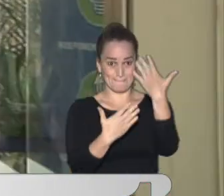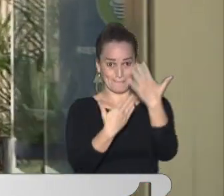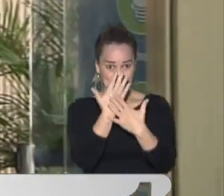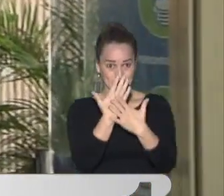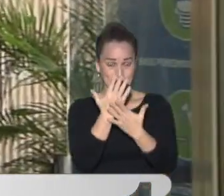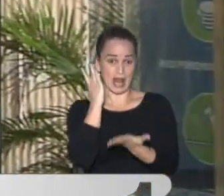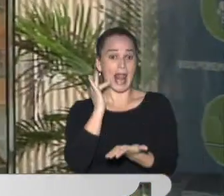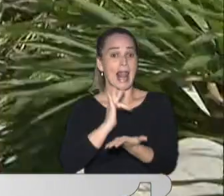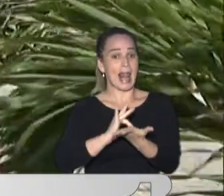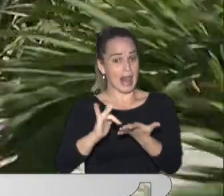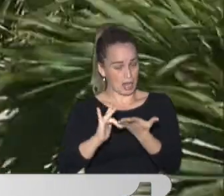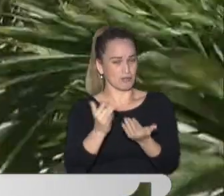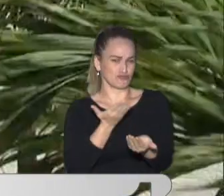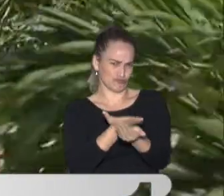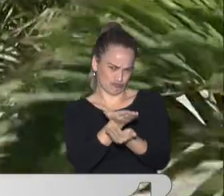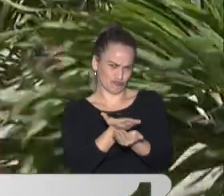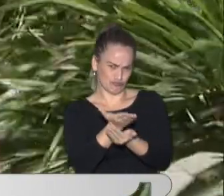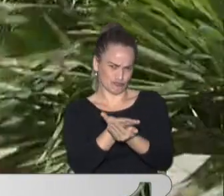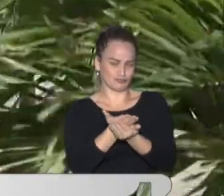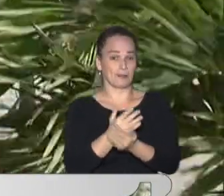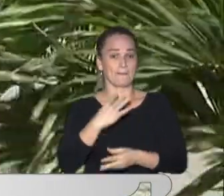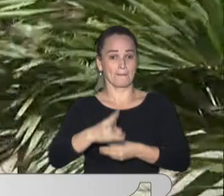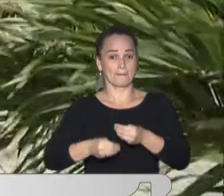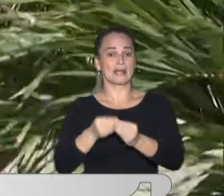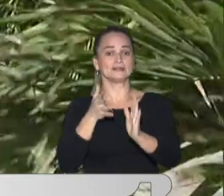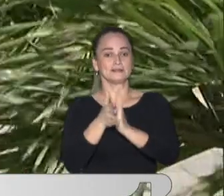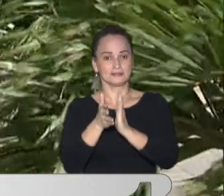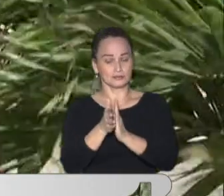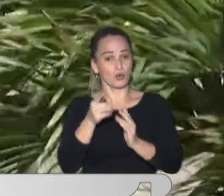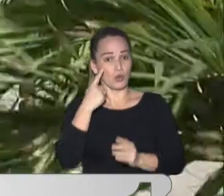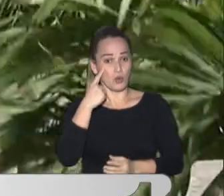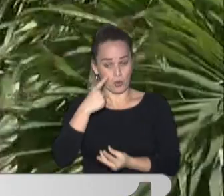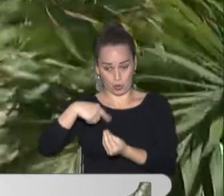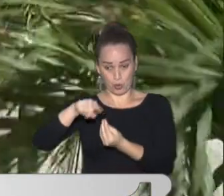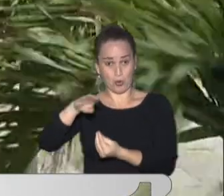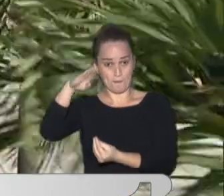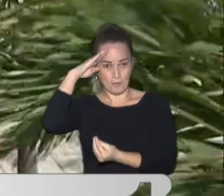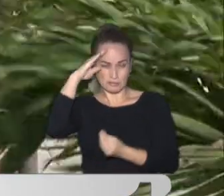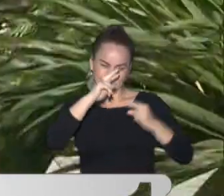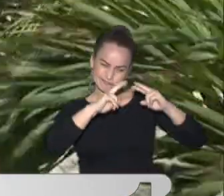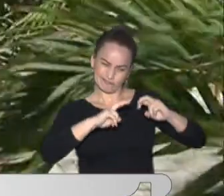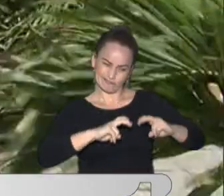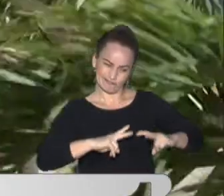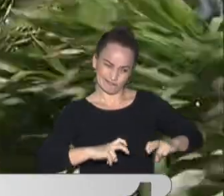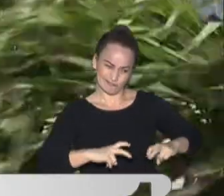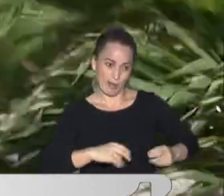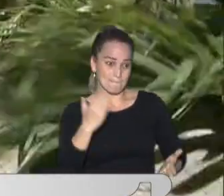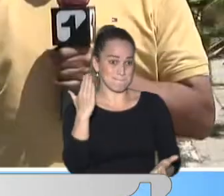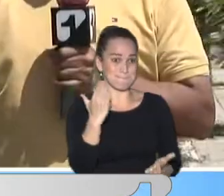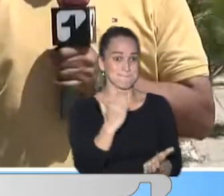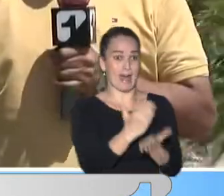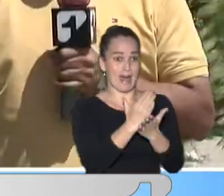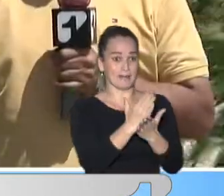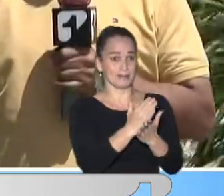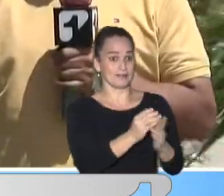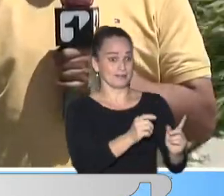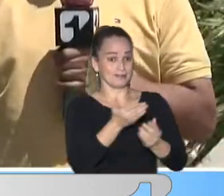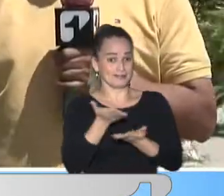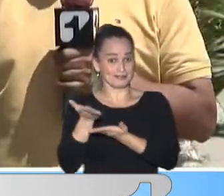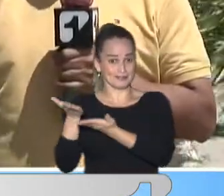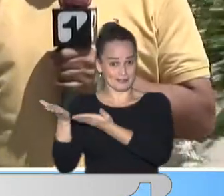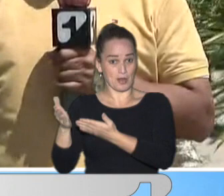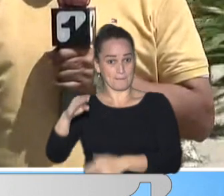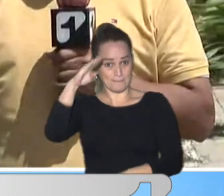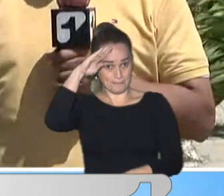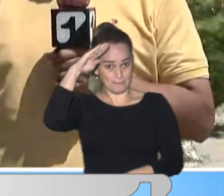otras noticias, las autoridades de policía investigan el atentado de que fue objeto un patrullero de la Policía Nacional